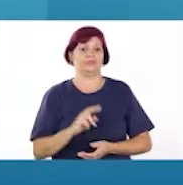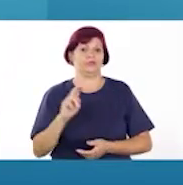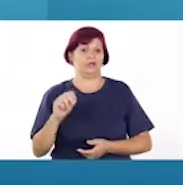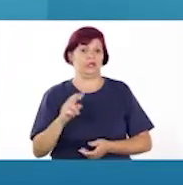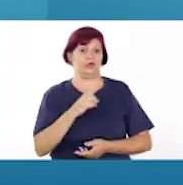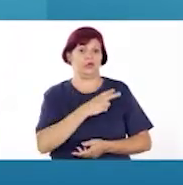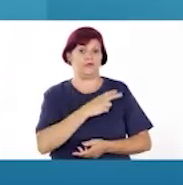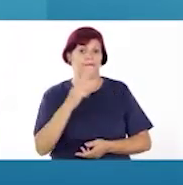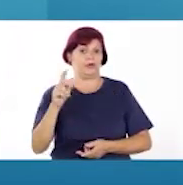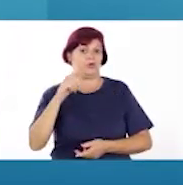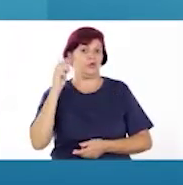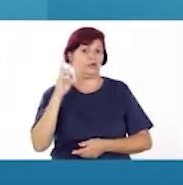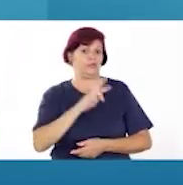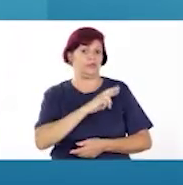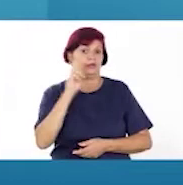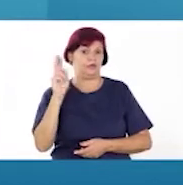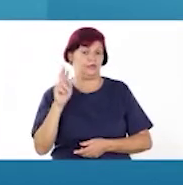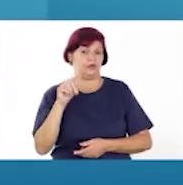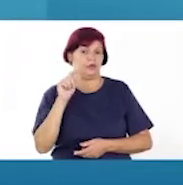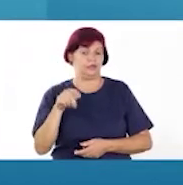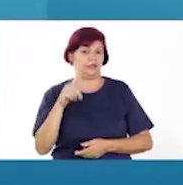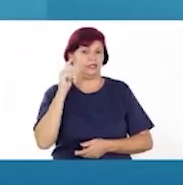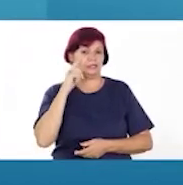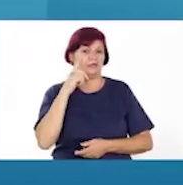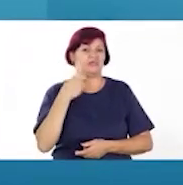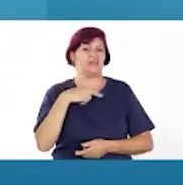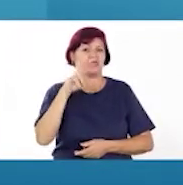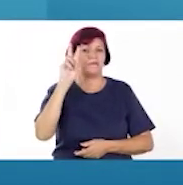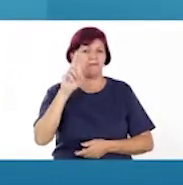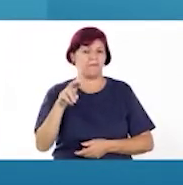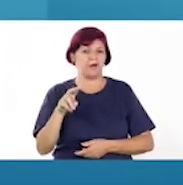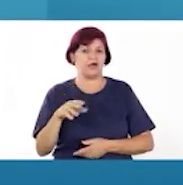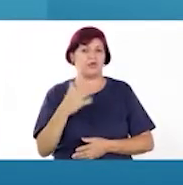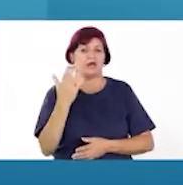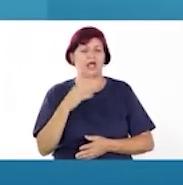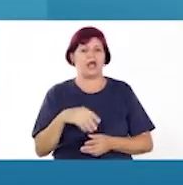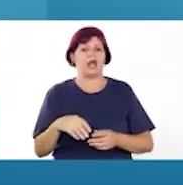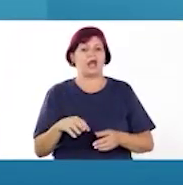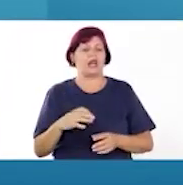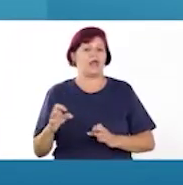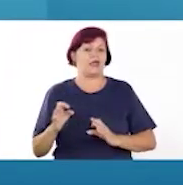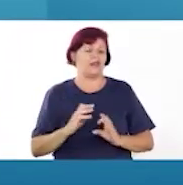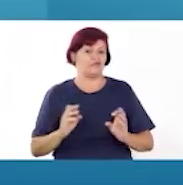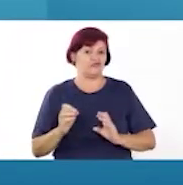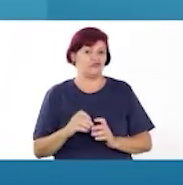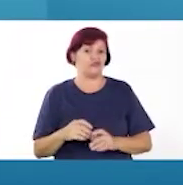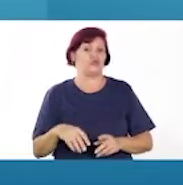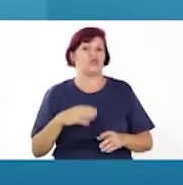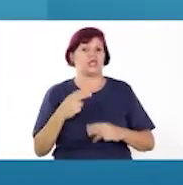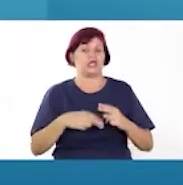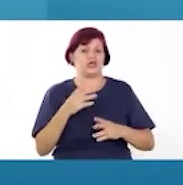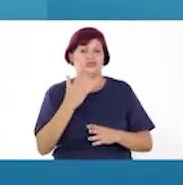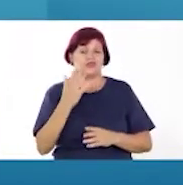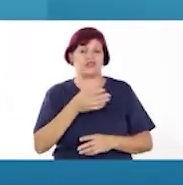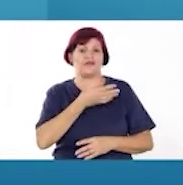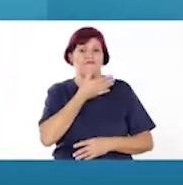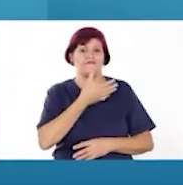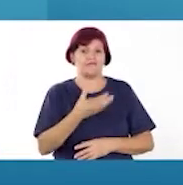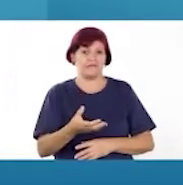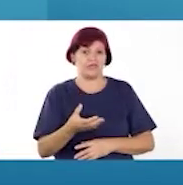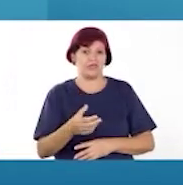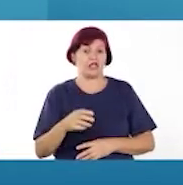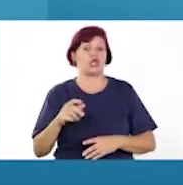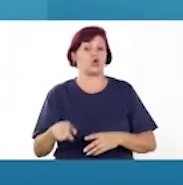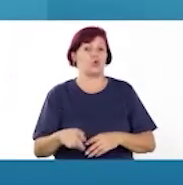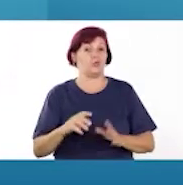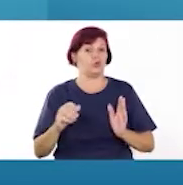En la nueva vanguardia revolucionaria deben tener presente valorar el papel del líder y estratega de Fidel Castro y cómo las